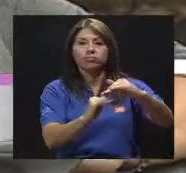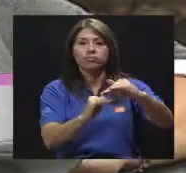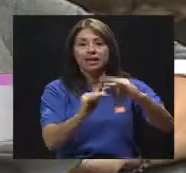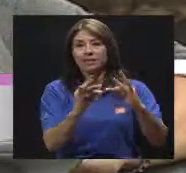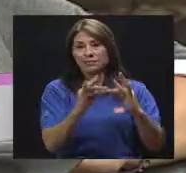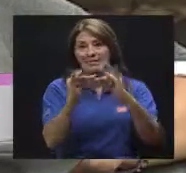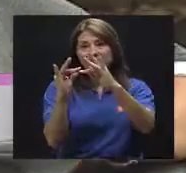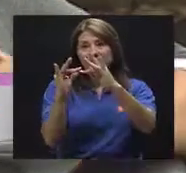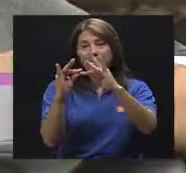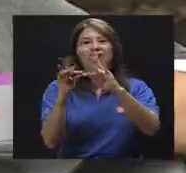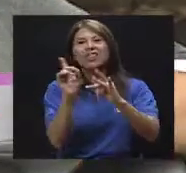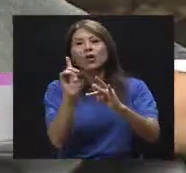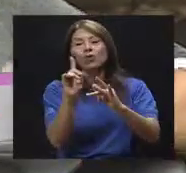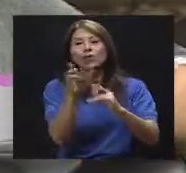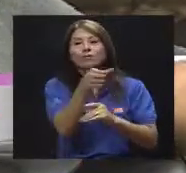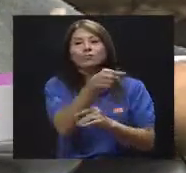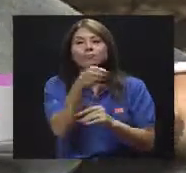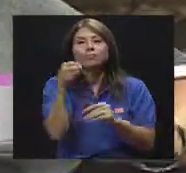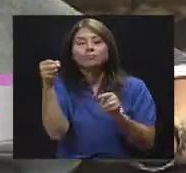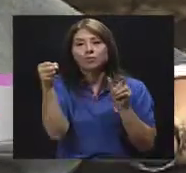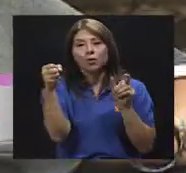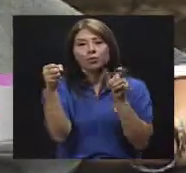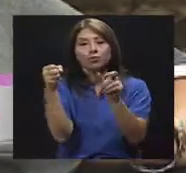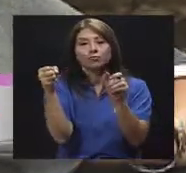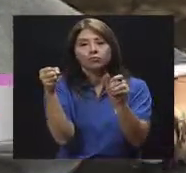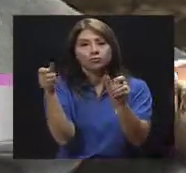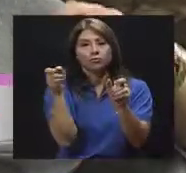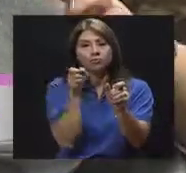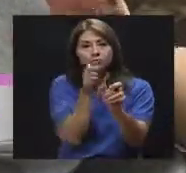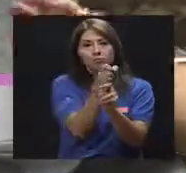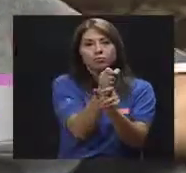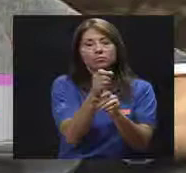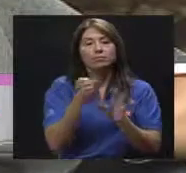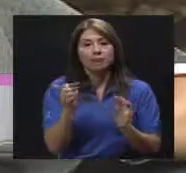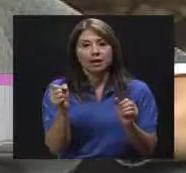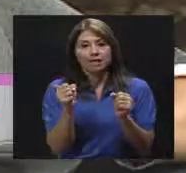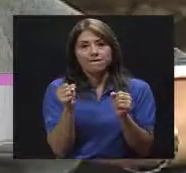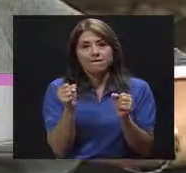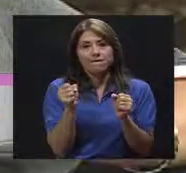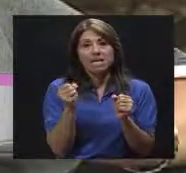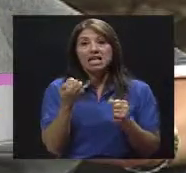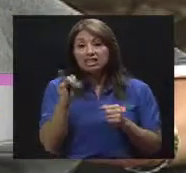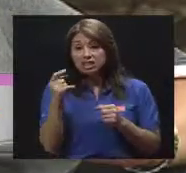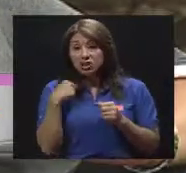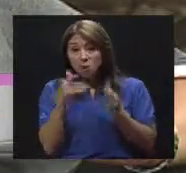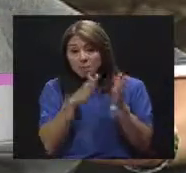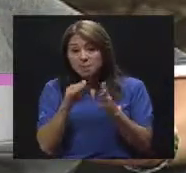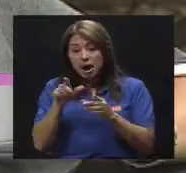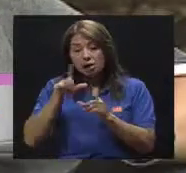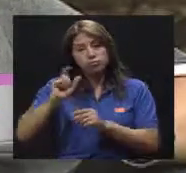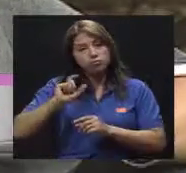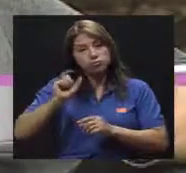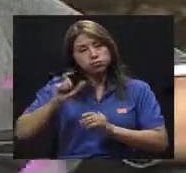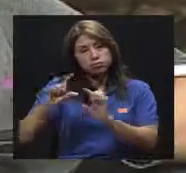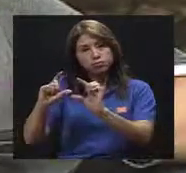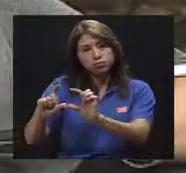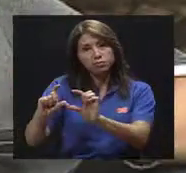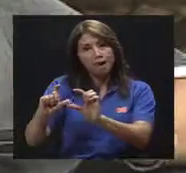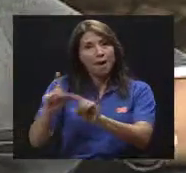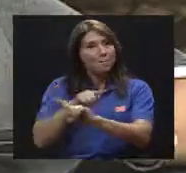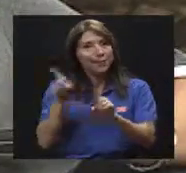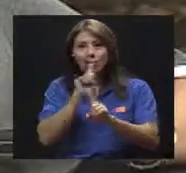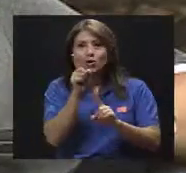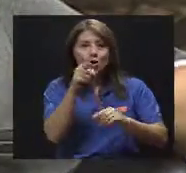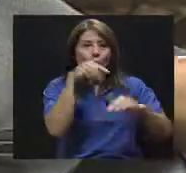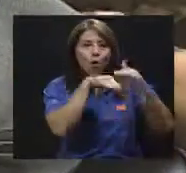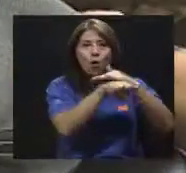mantiene en refrigeración. Si yo como madre de familia preparo ese antibiótico, lo dejo afuera con las temperaturas que hacen, se me puede descomponer. ¿Y cómo me